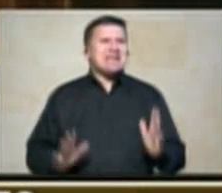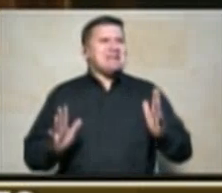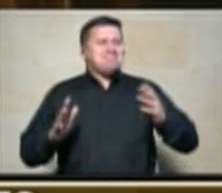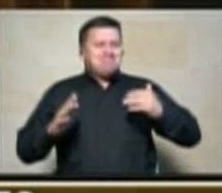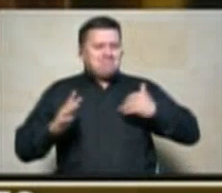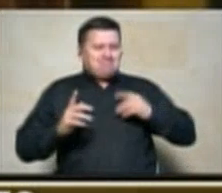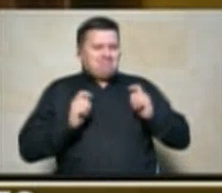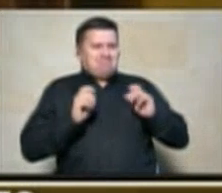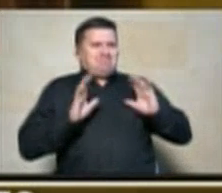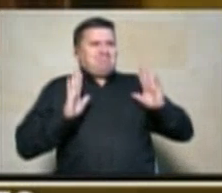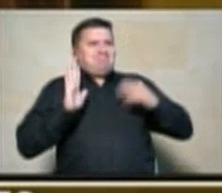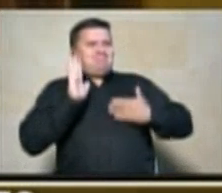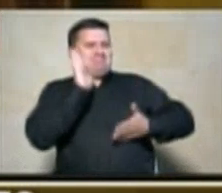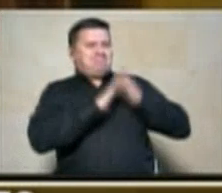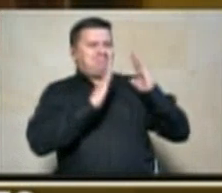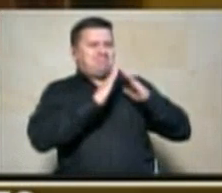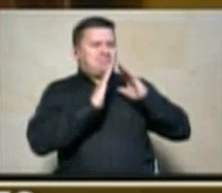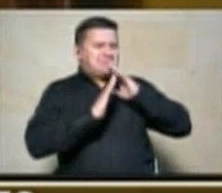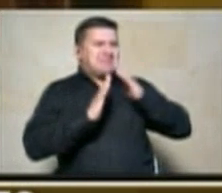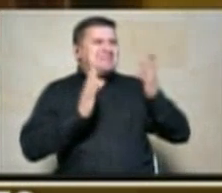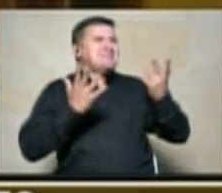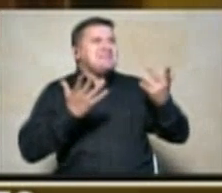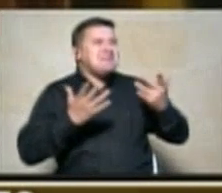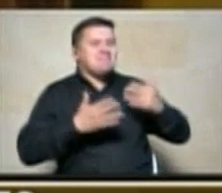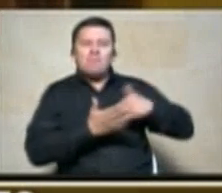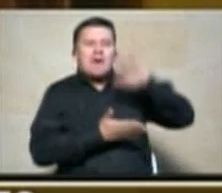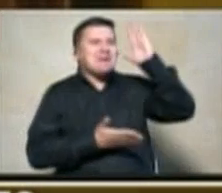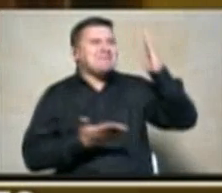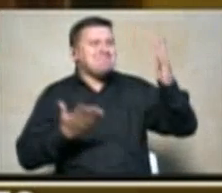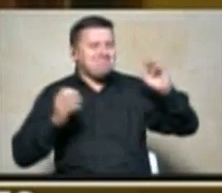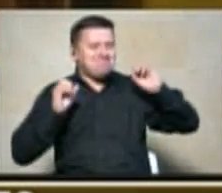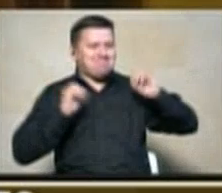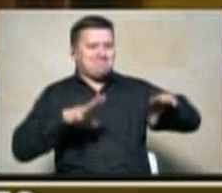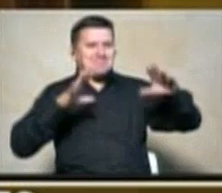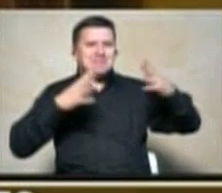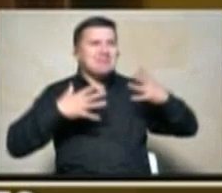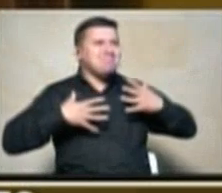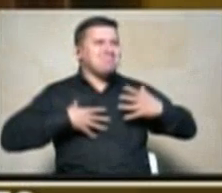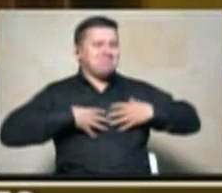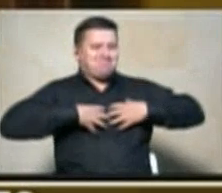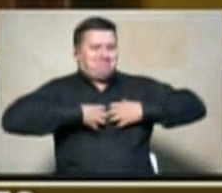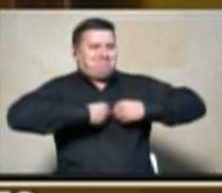dejarse despojar de lo que trabajaron por tantos años.